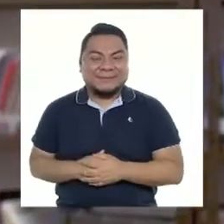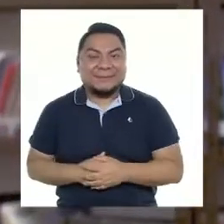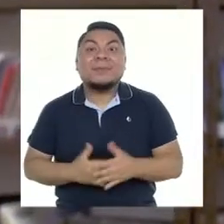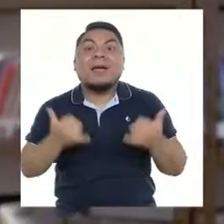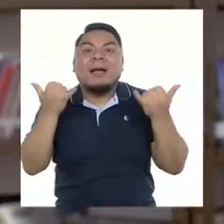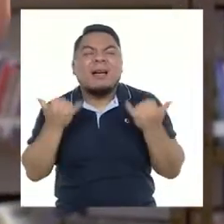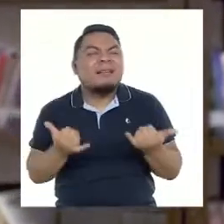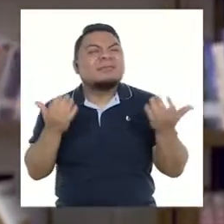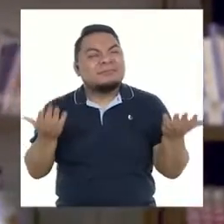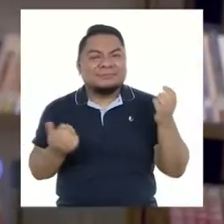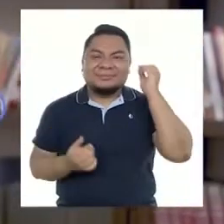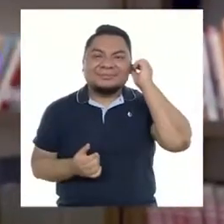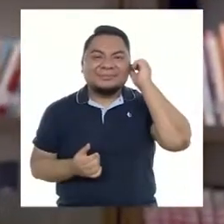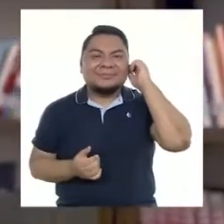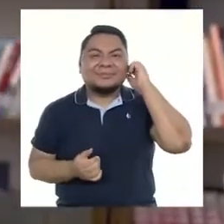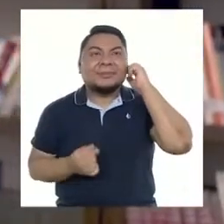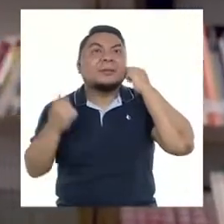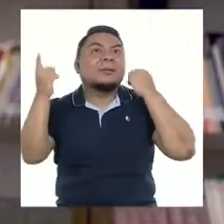Ahora,